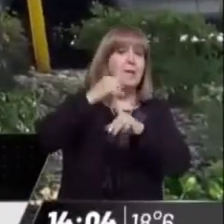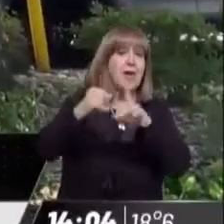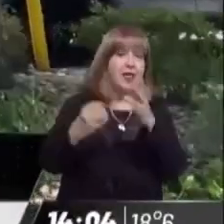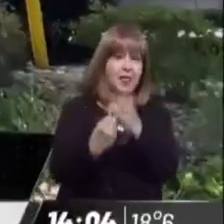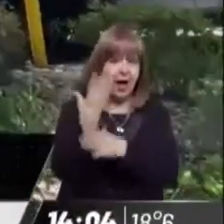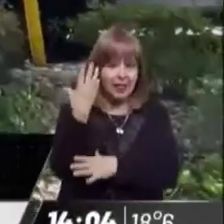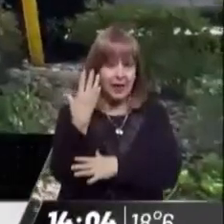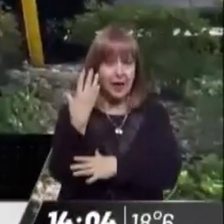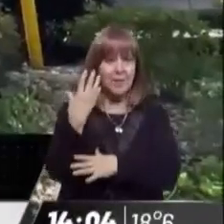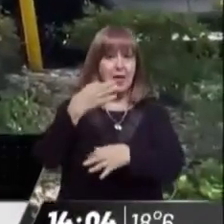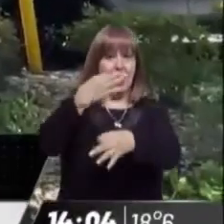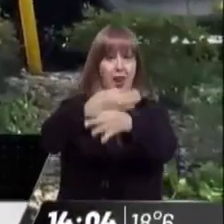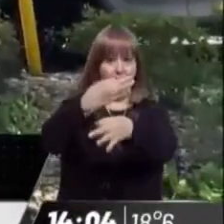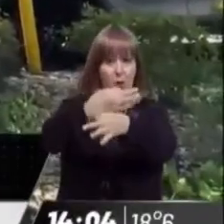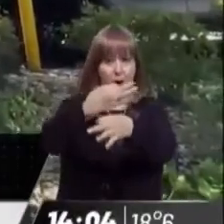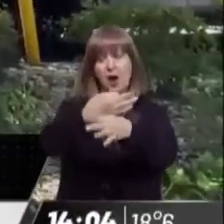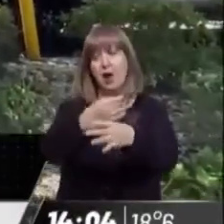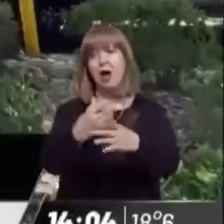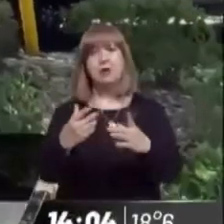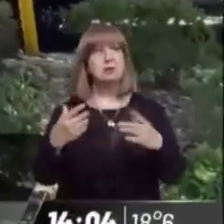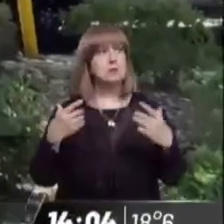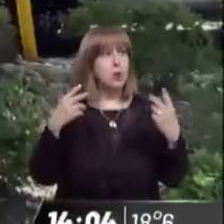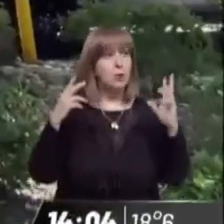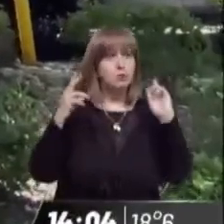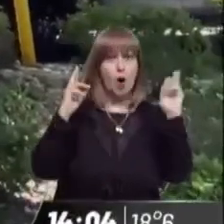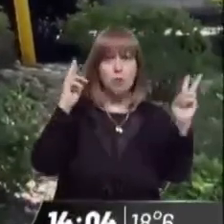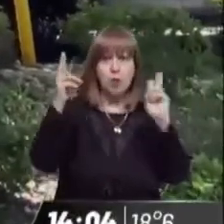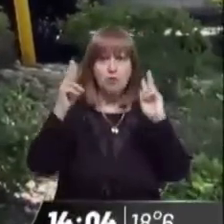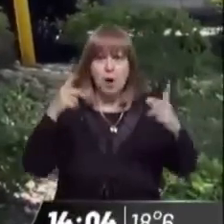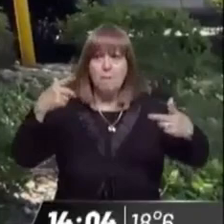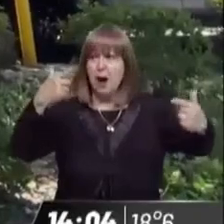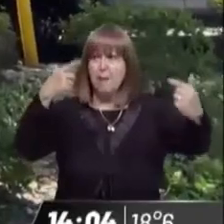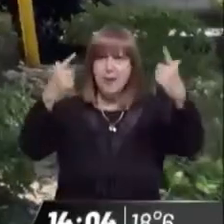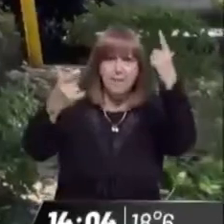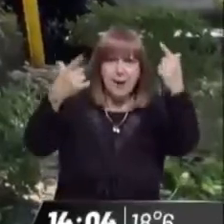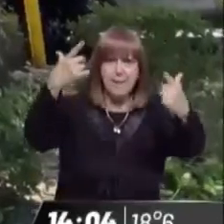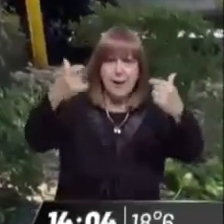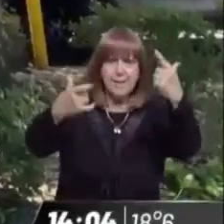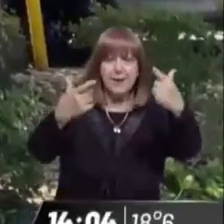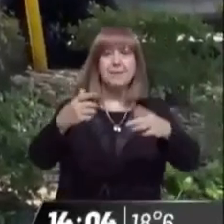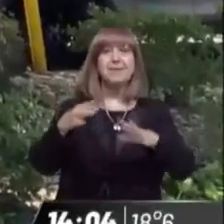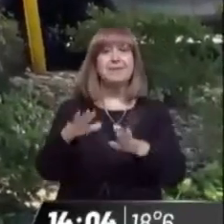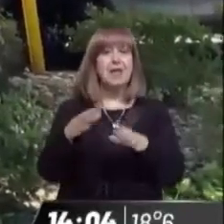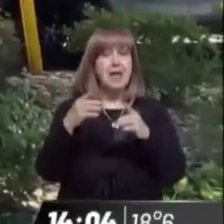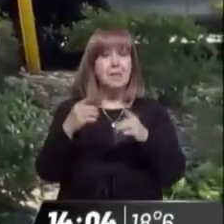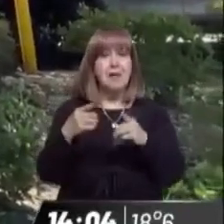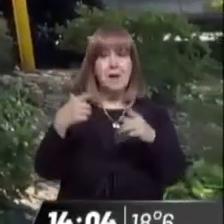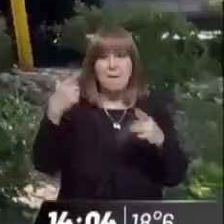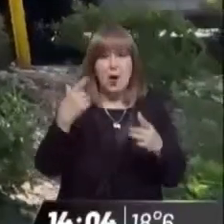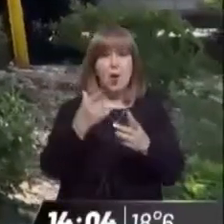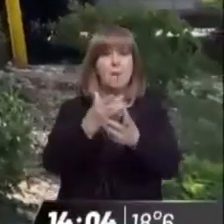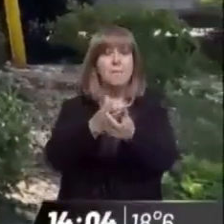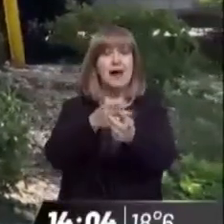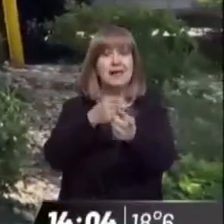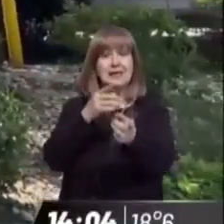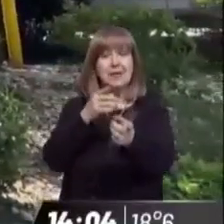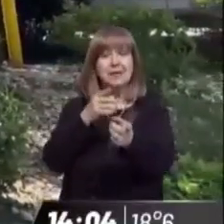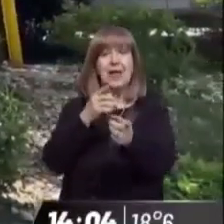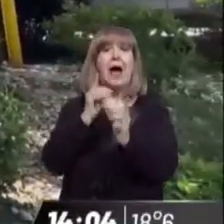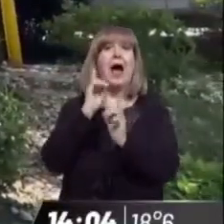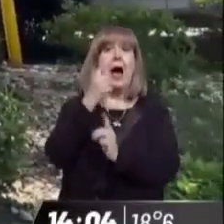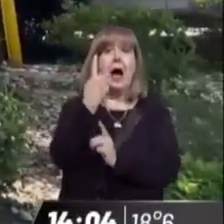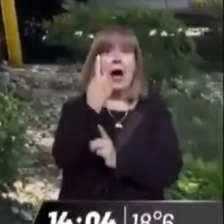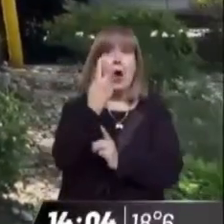de la mañana hora local eh aquí en la costa este de los Estados Unidos un tirador eh